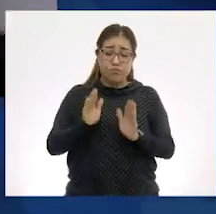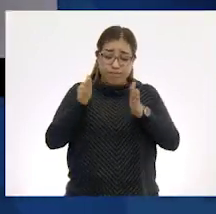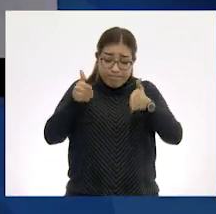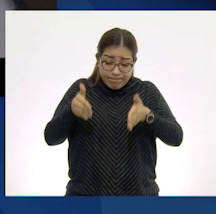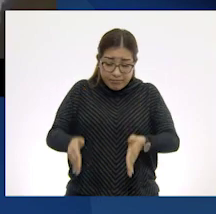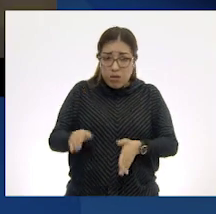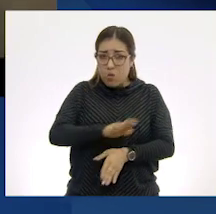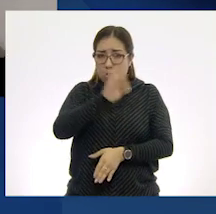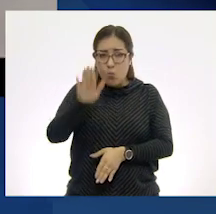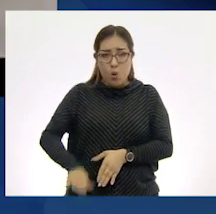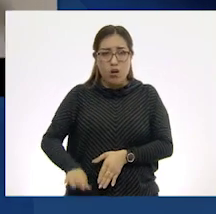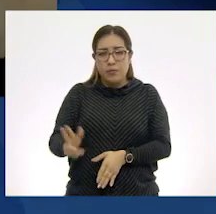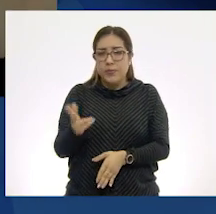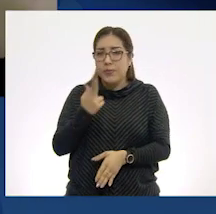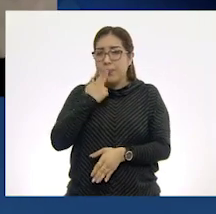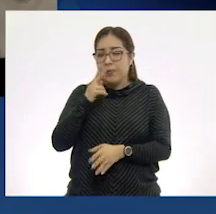eterno.